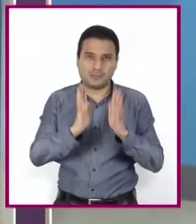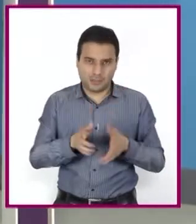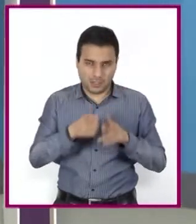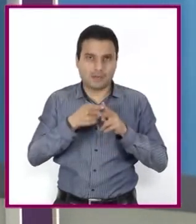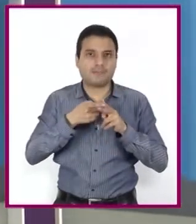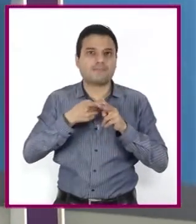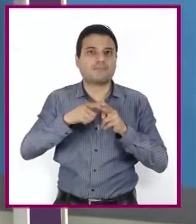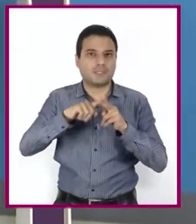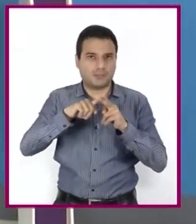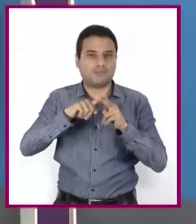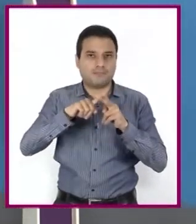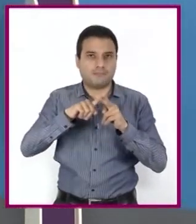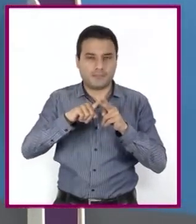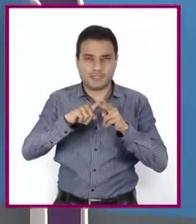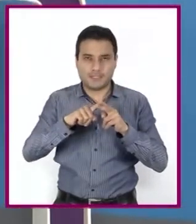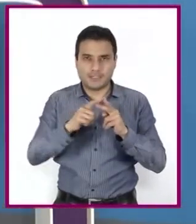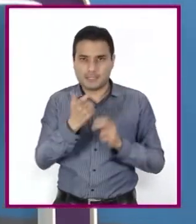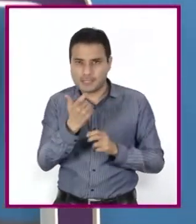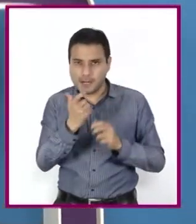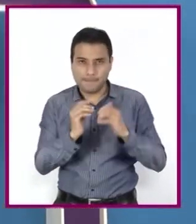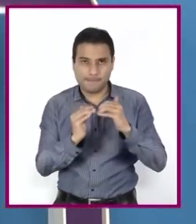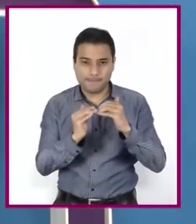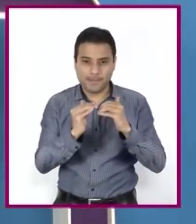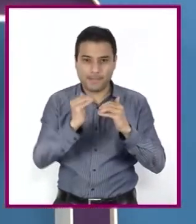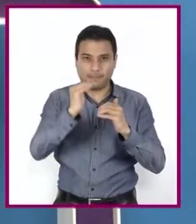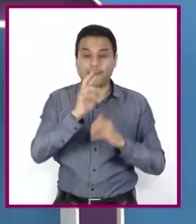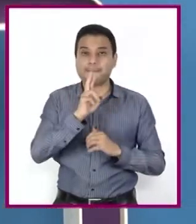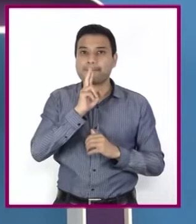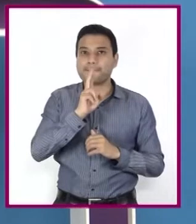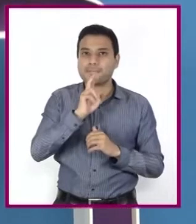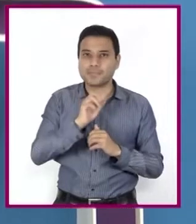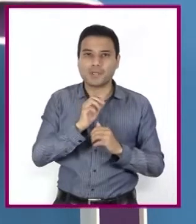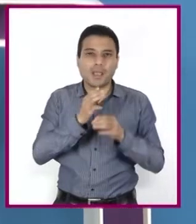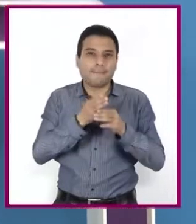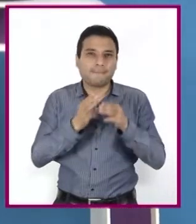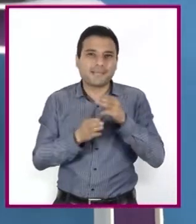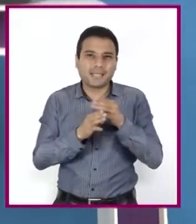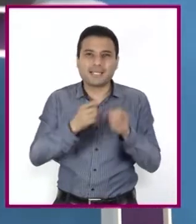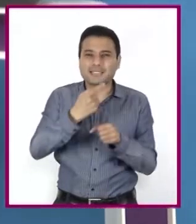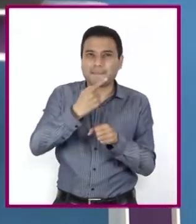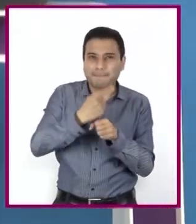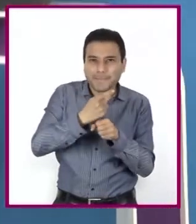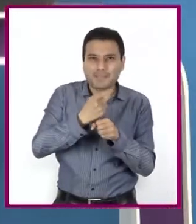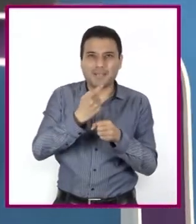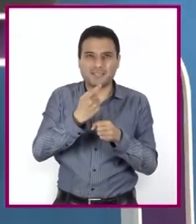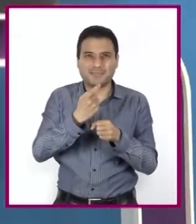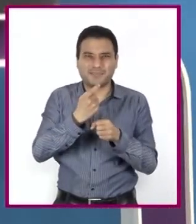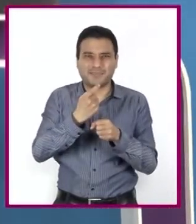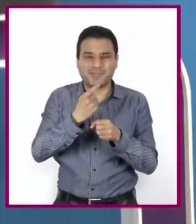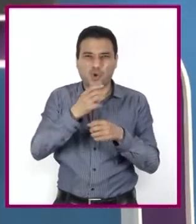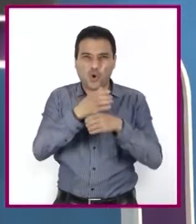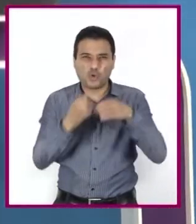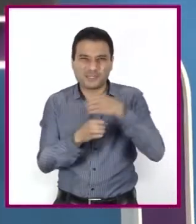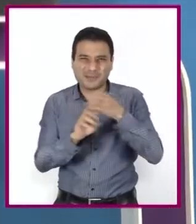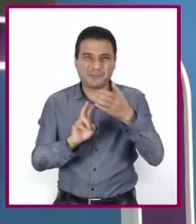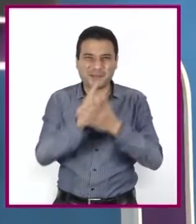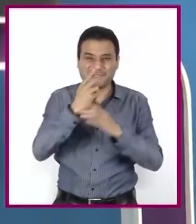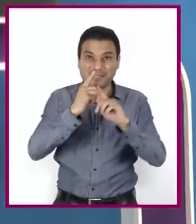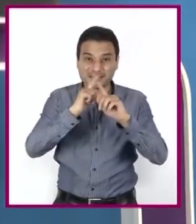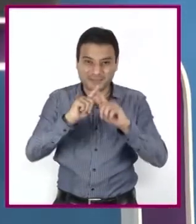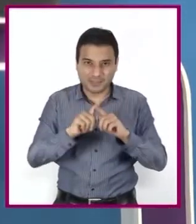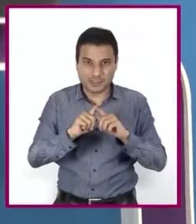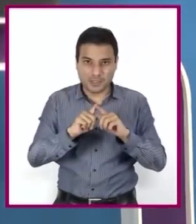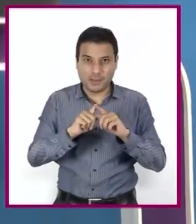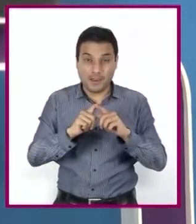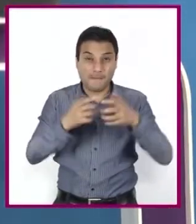mundial y su creciente oferta de productos agropecuarios y materias primas provocó también un exceso de oferta y una caída